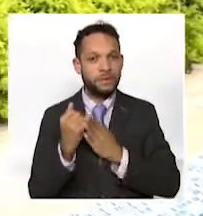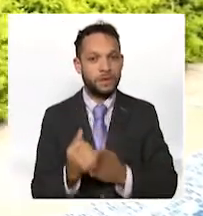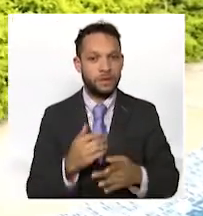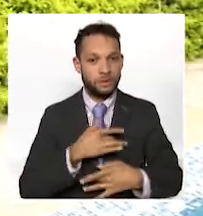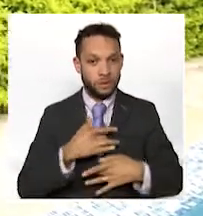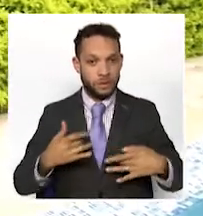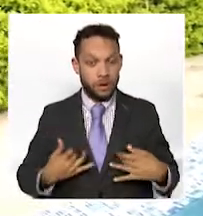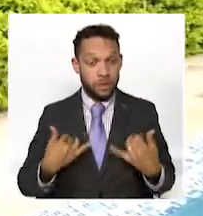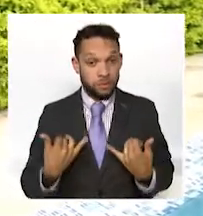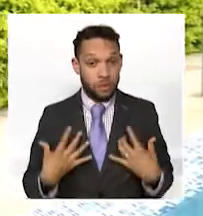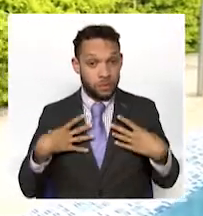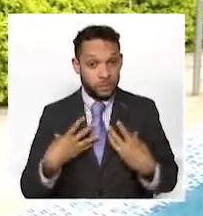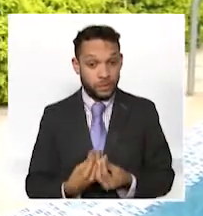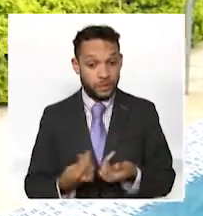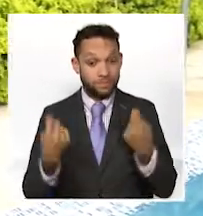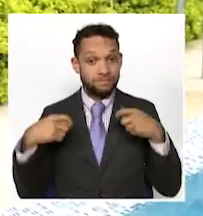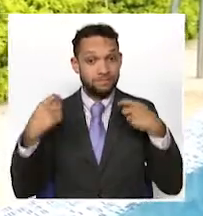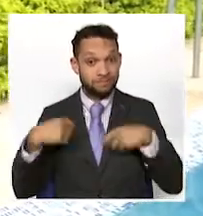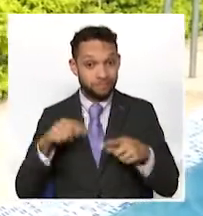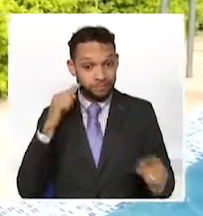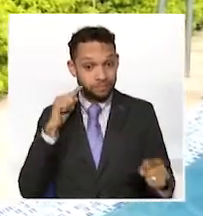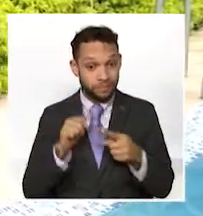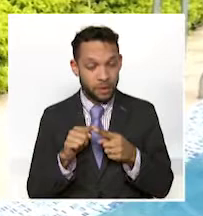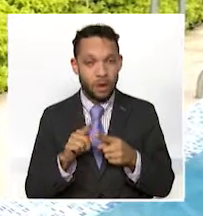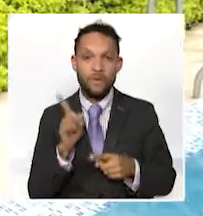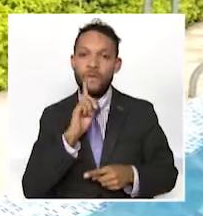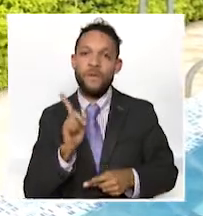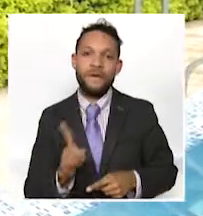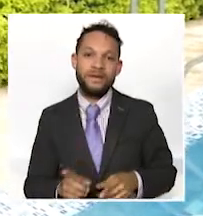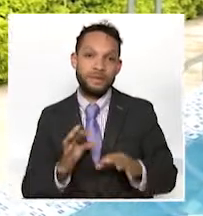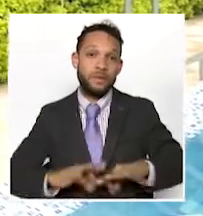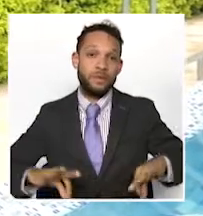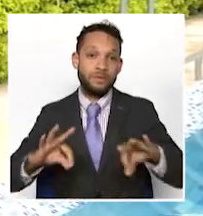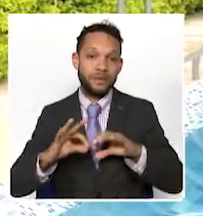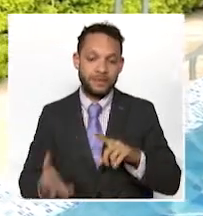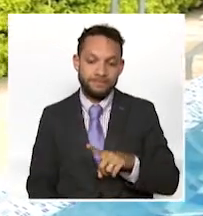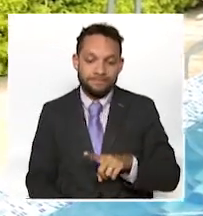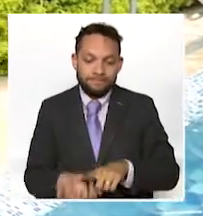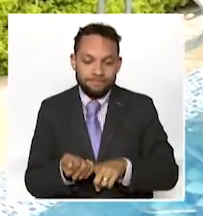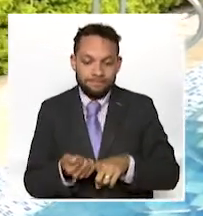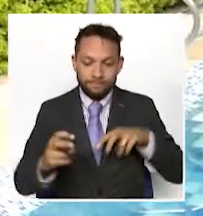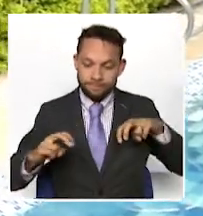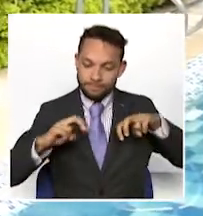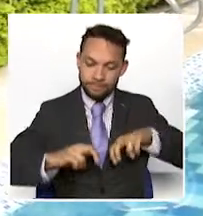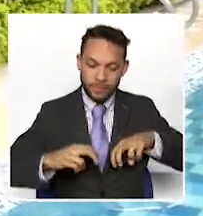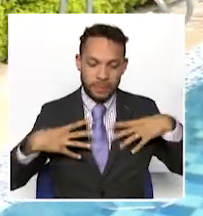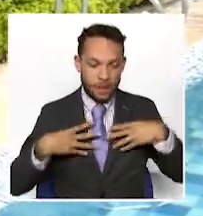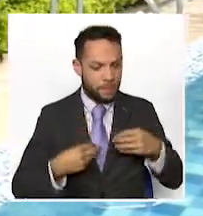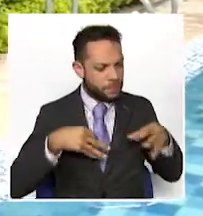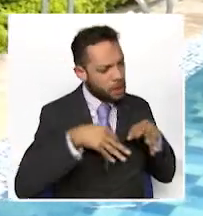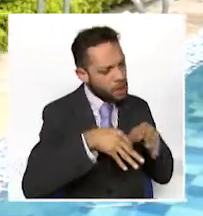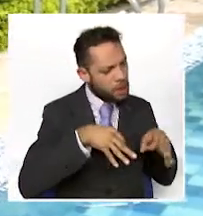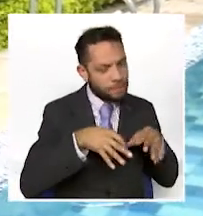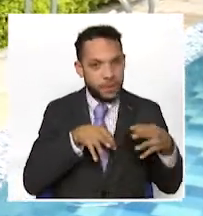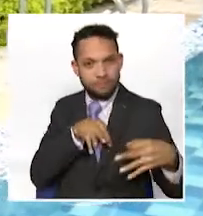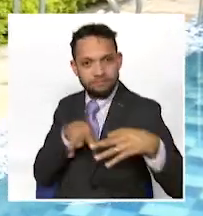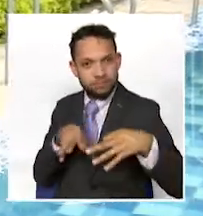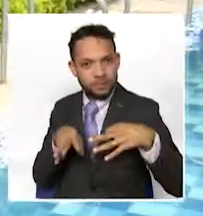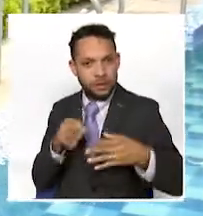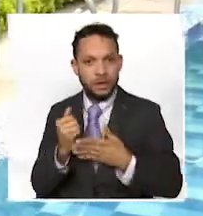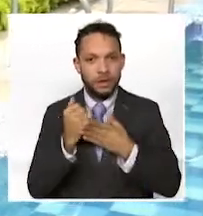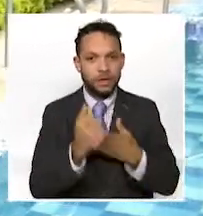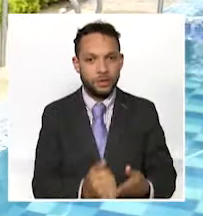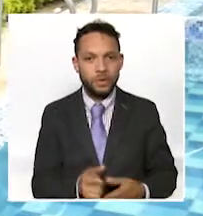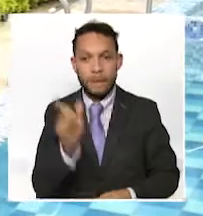es de medicina alternativa ni pretende reemplazar una consulta médica. Lo que queremos nosotros con todo el equipo de profesionales de